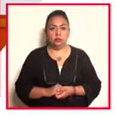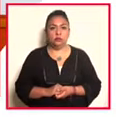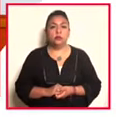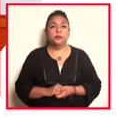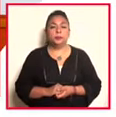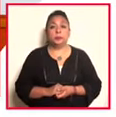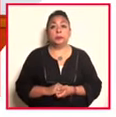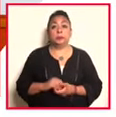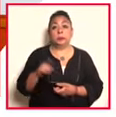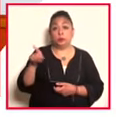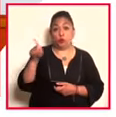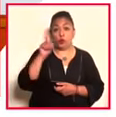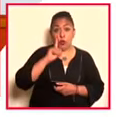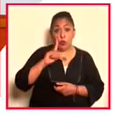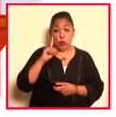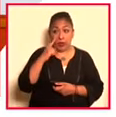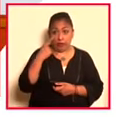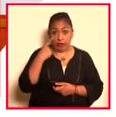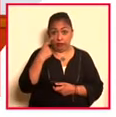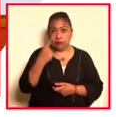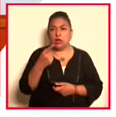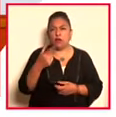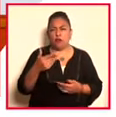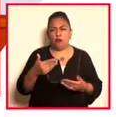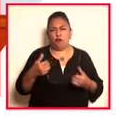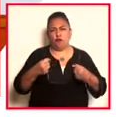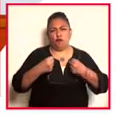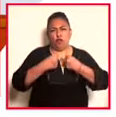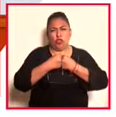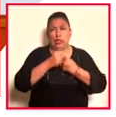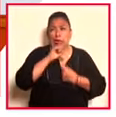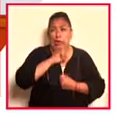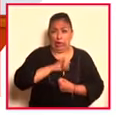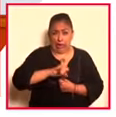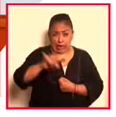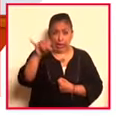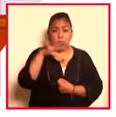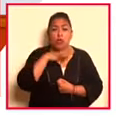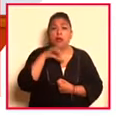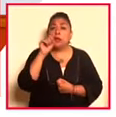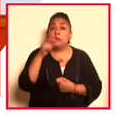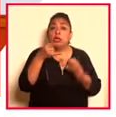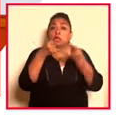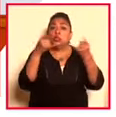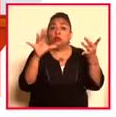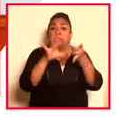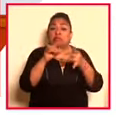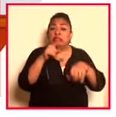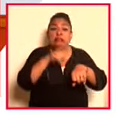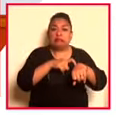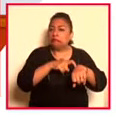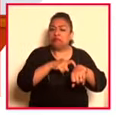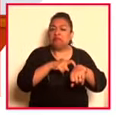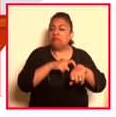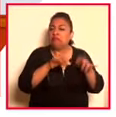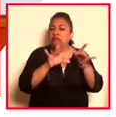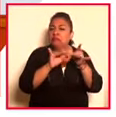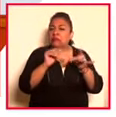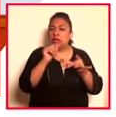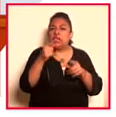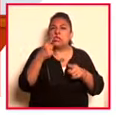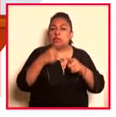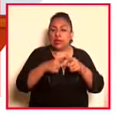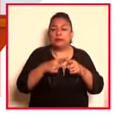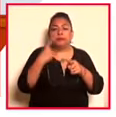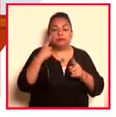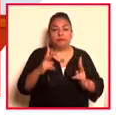Ella nos ha revelado que hay de la frontera más distante y también nos ha contado historias que ni siquiera un reloj cuenta. ¿De quién se trata? Descubrámoslo